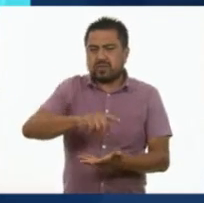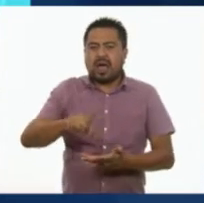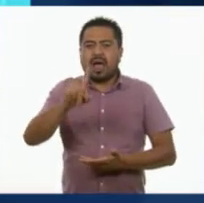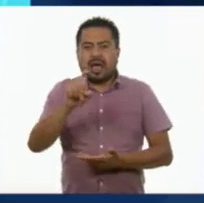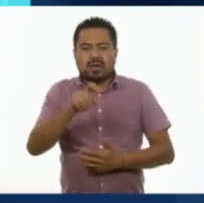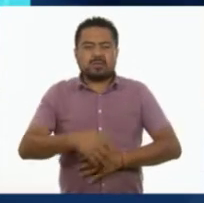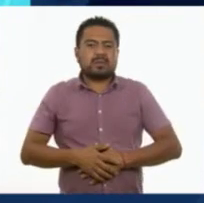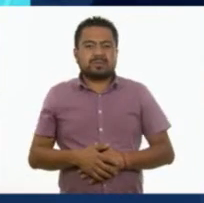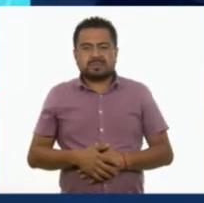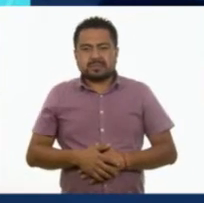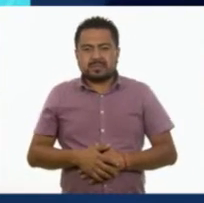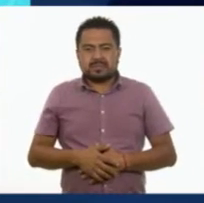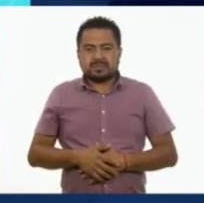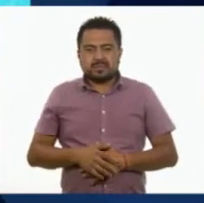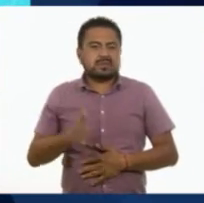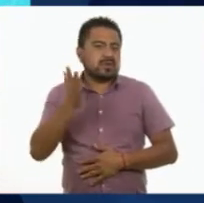agua.